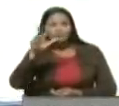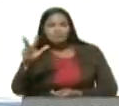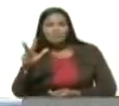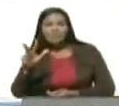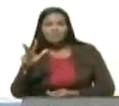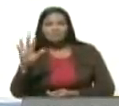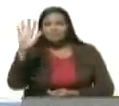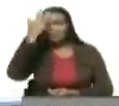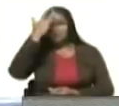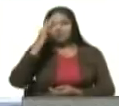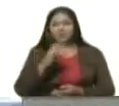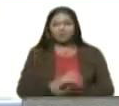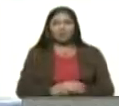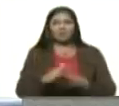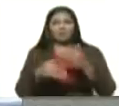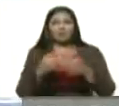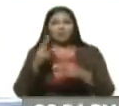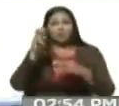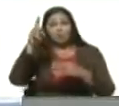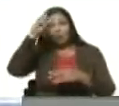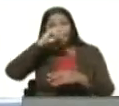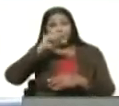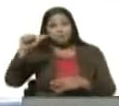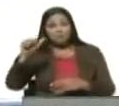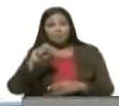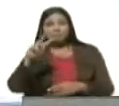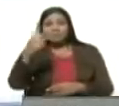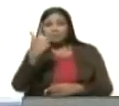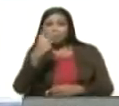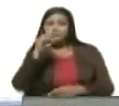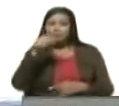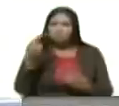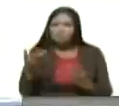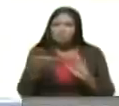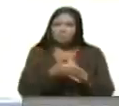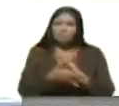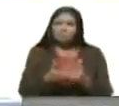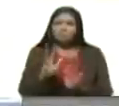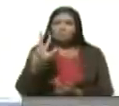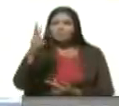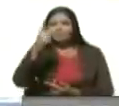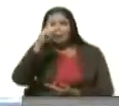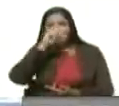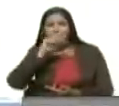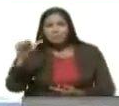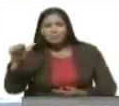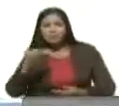23 de febrero, nuevo aniversario, tercero, ¿verdad? Tercer aniversario